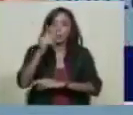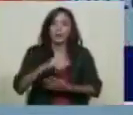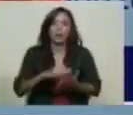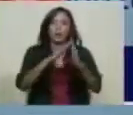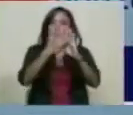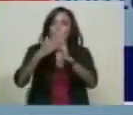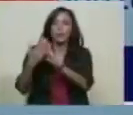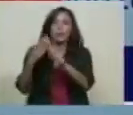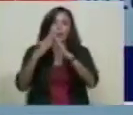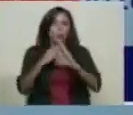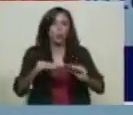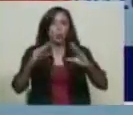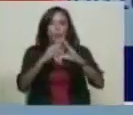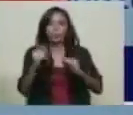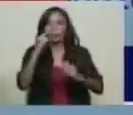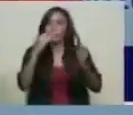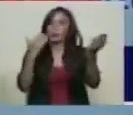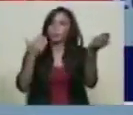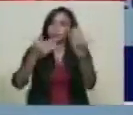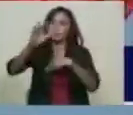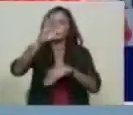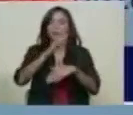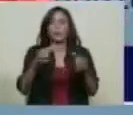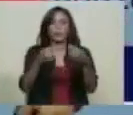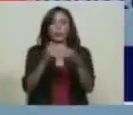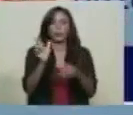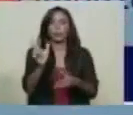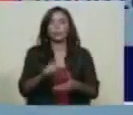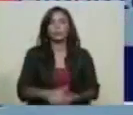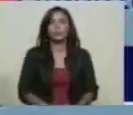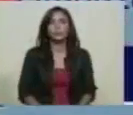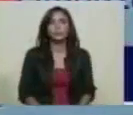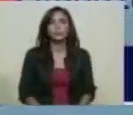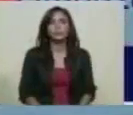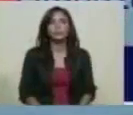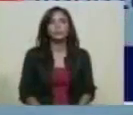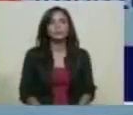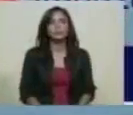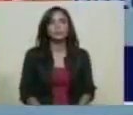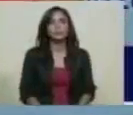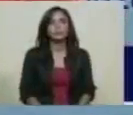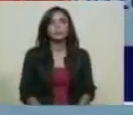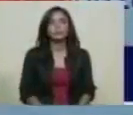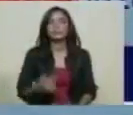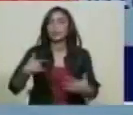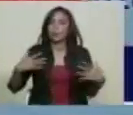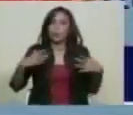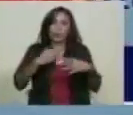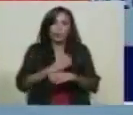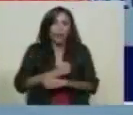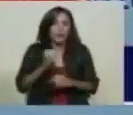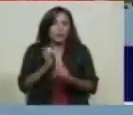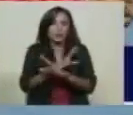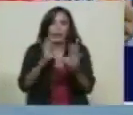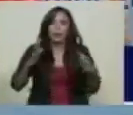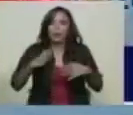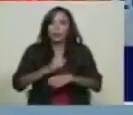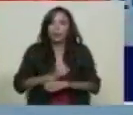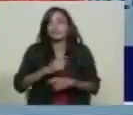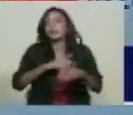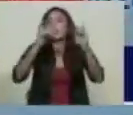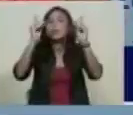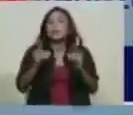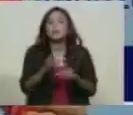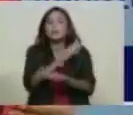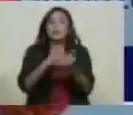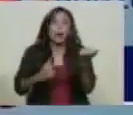parroquiales, para echar adelante el partido en esta fase que nosotros vamos a iniciar. Plena confianza en las decisiones que tome nuestro presidente,